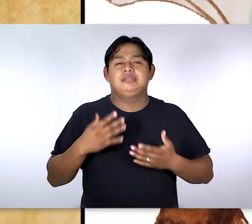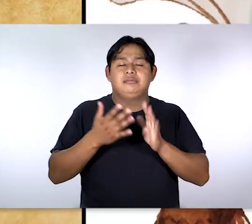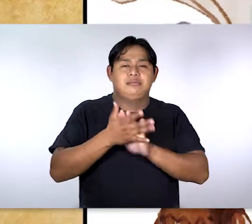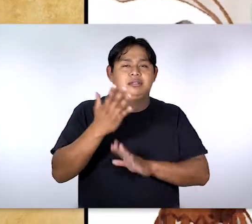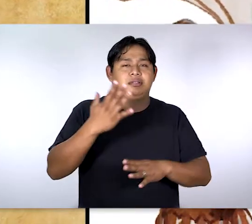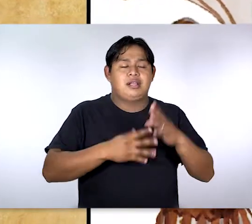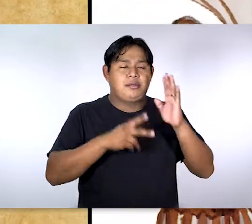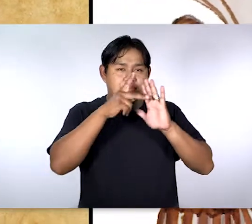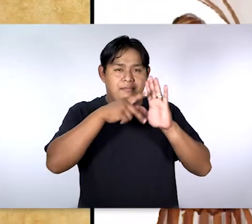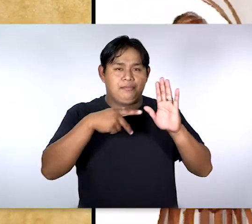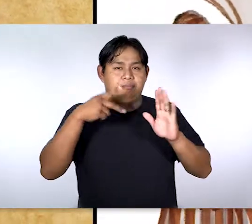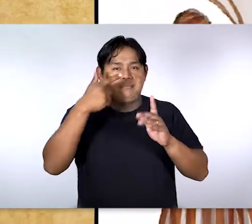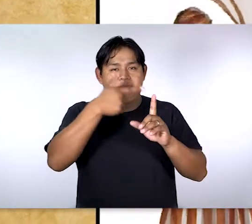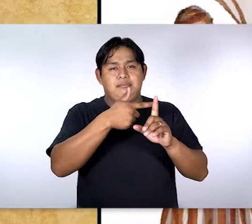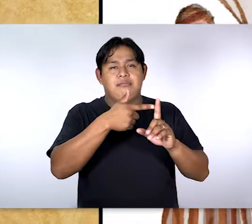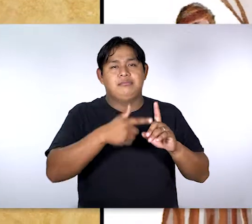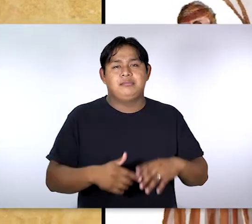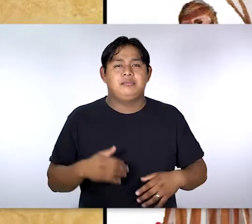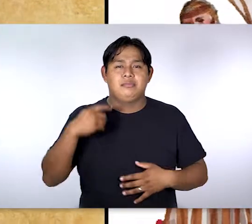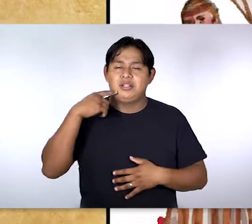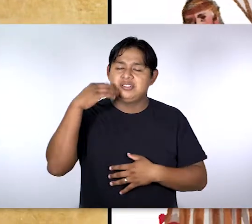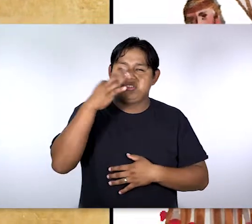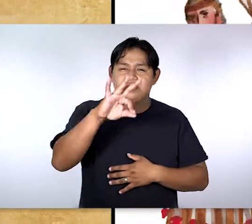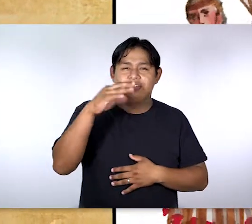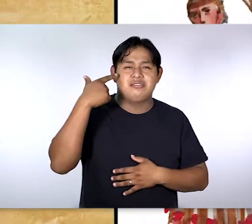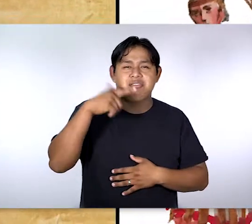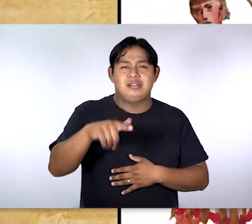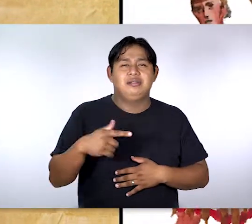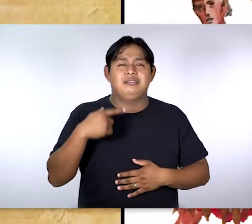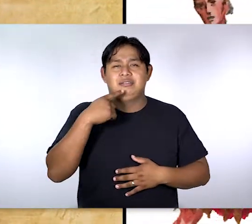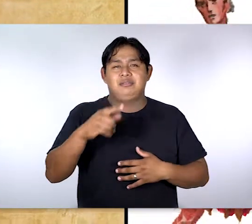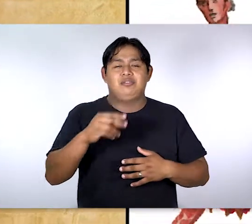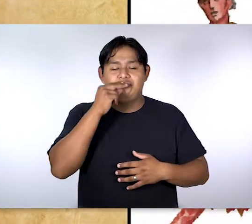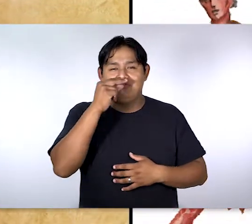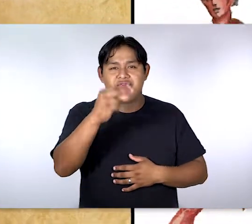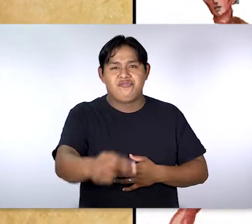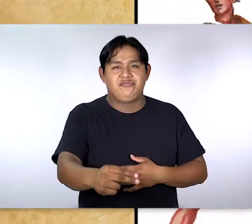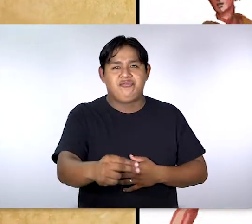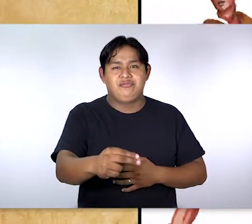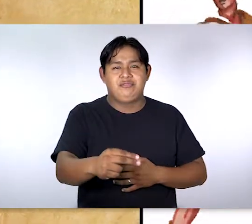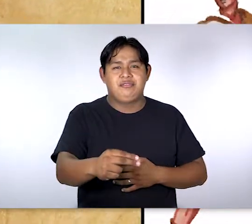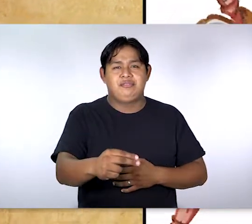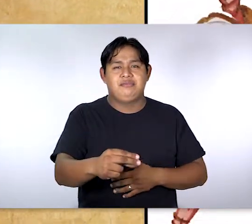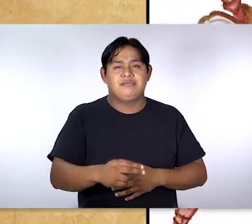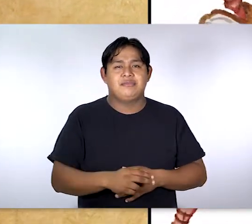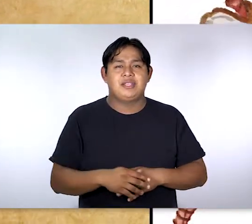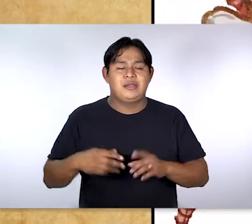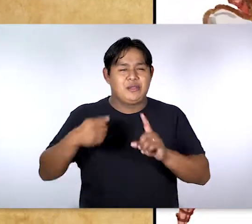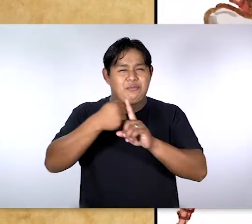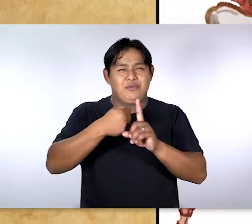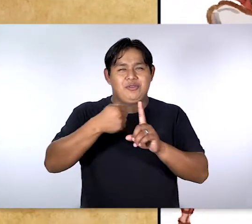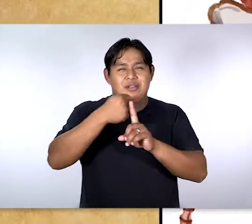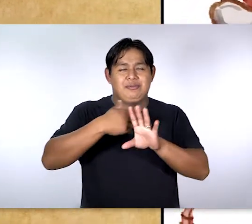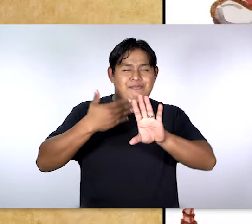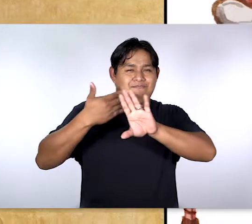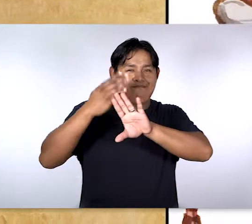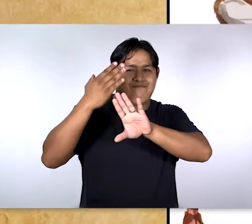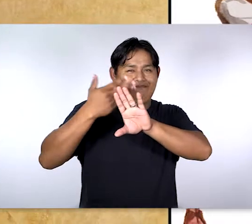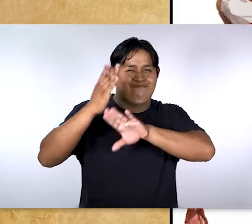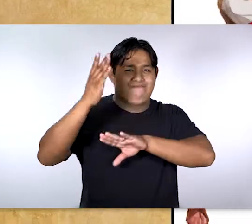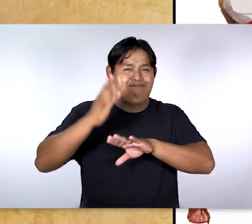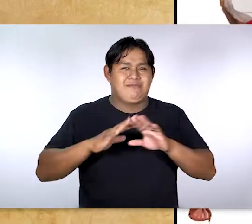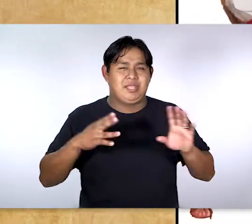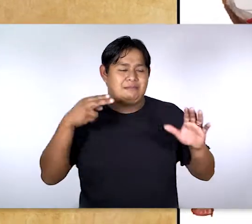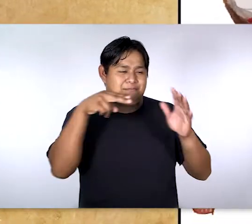extranjeros, y se burlarán de él, lo insultarán y lo escupirán, lo